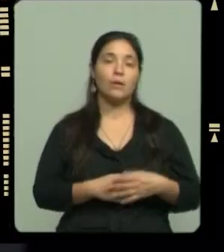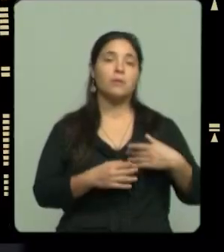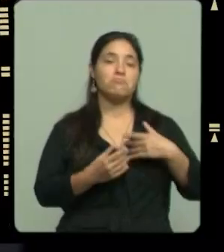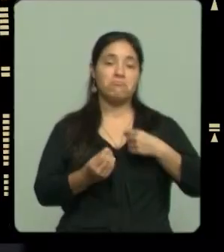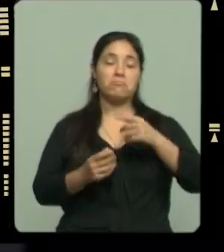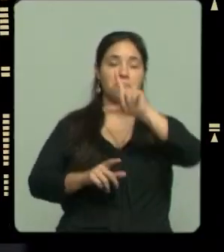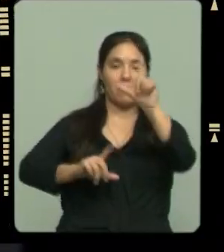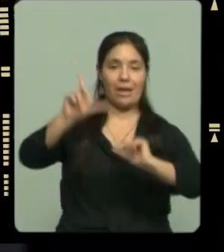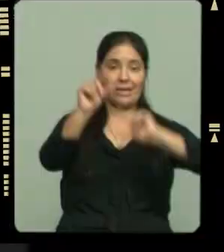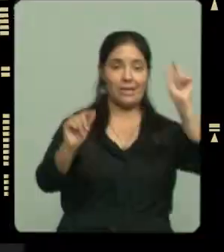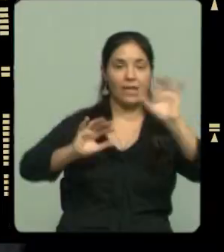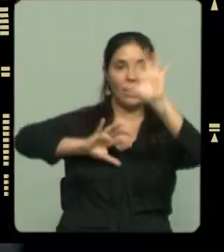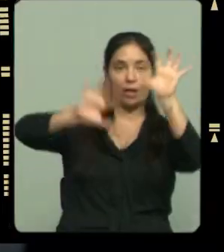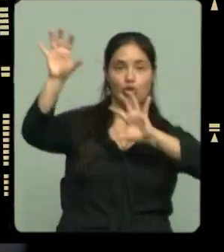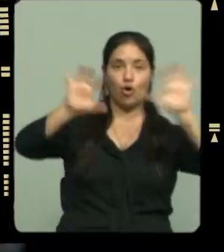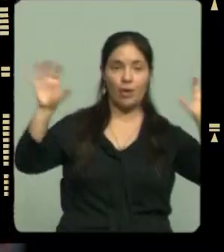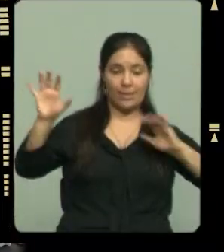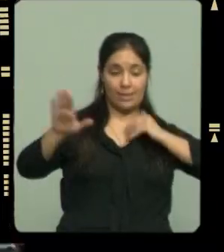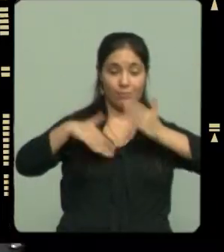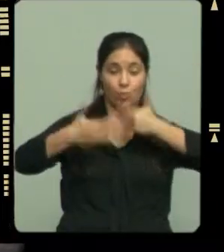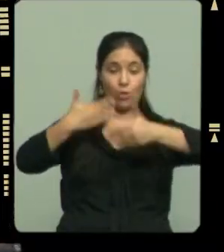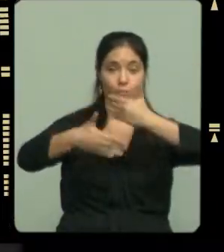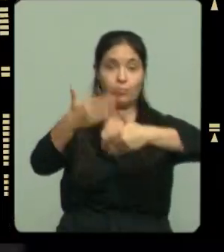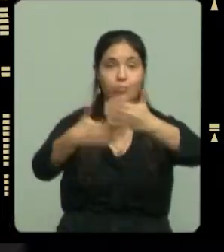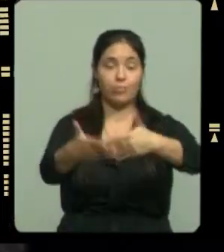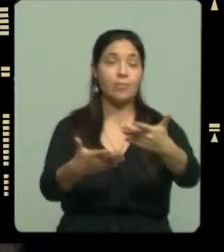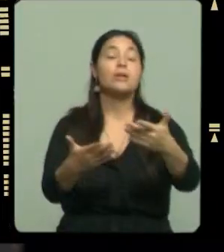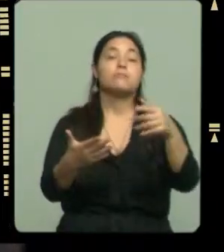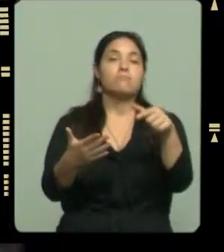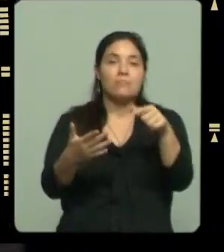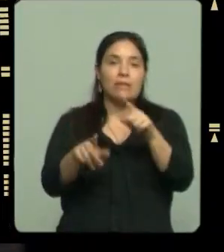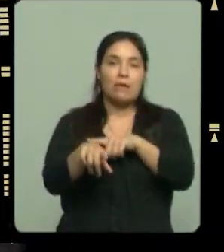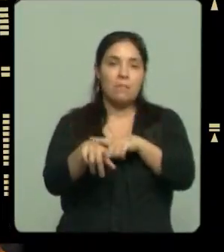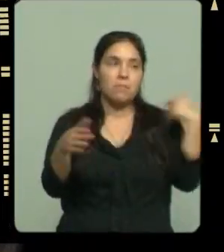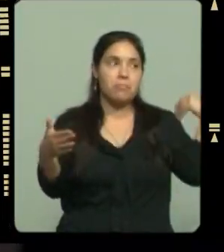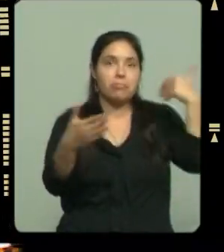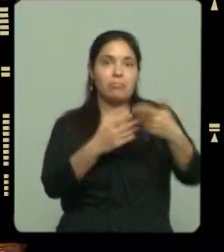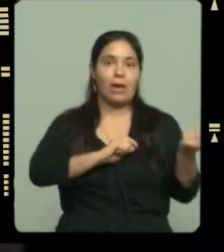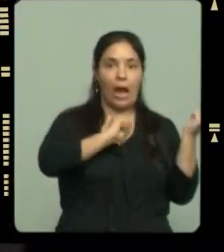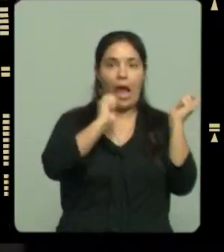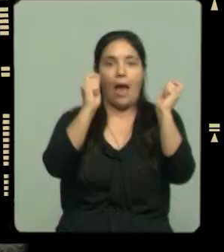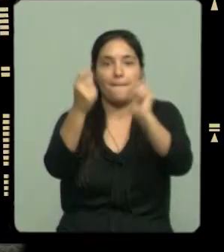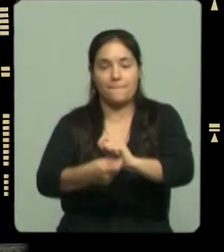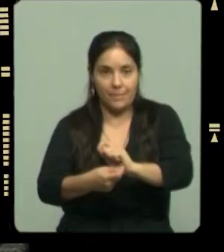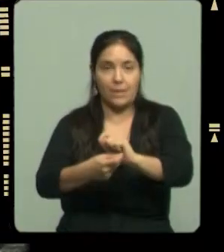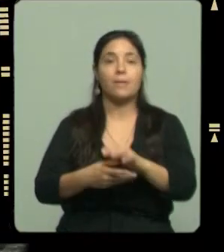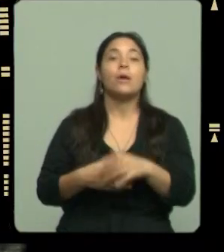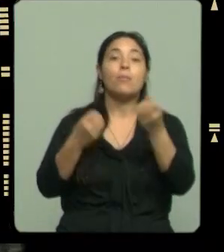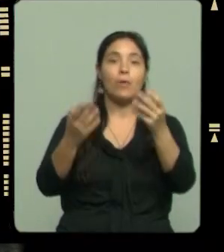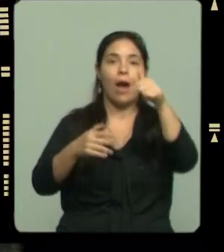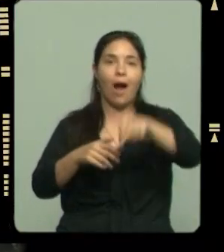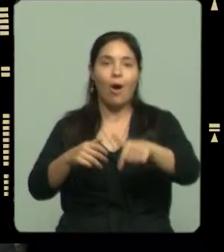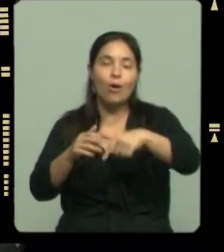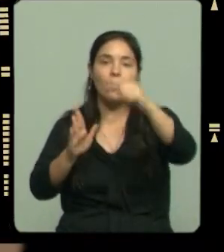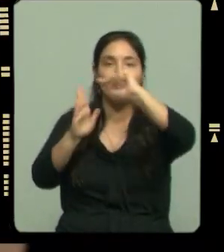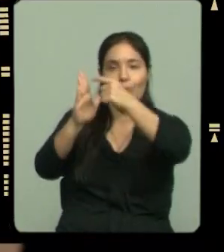El proceso de crecimiento y desarrollo de un país, una región o una economía fue cambiando profundamente en los últimos años,